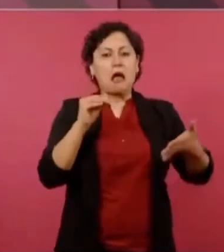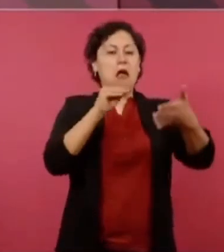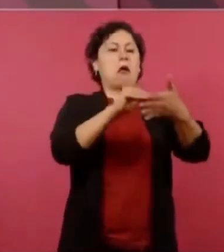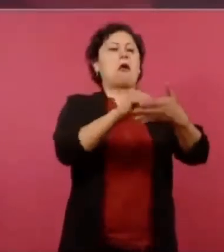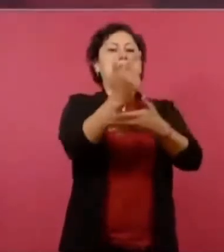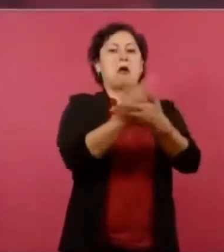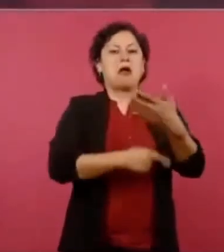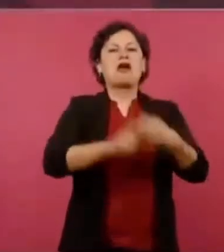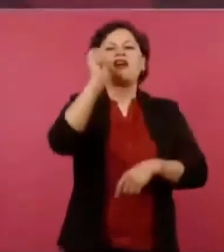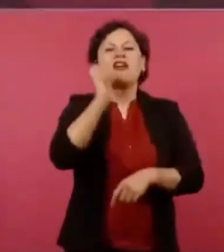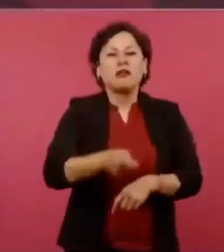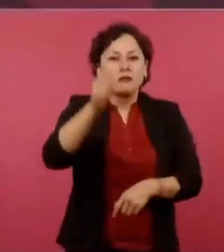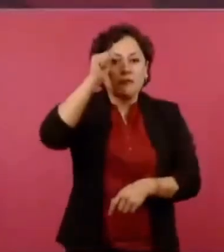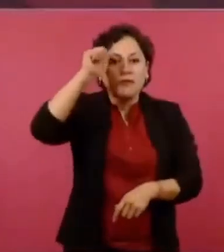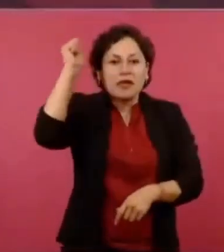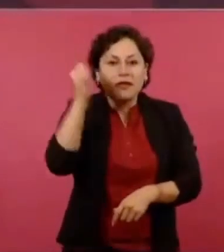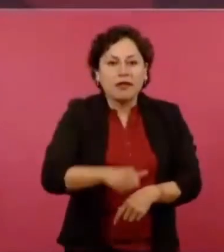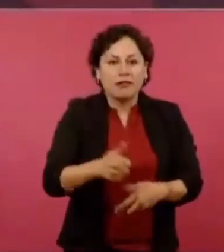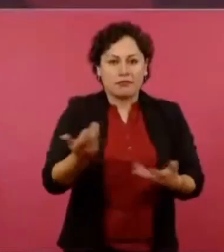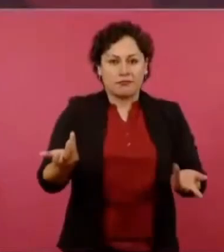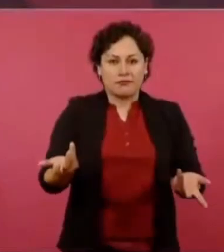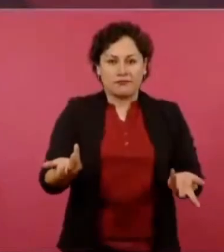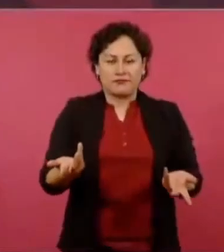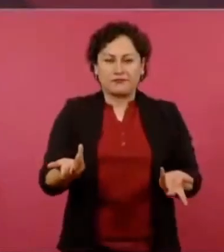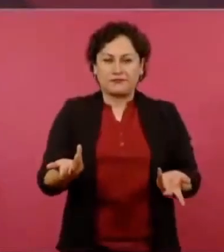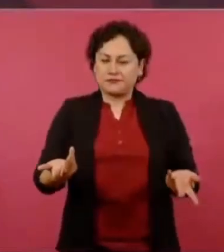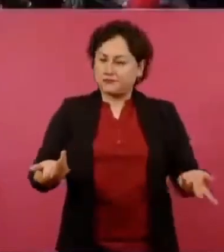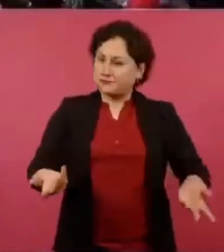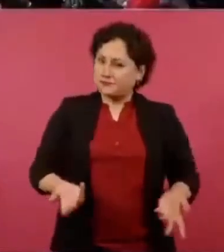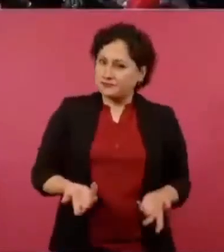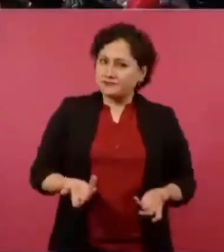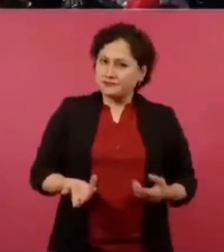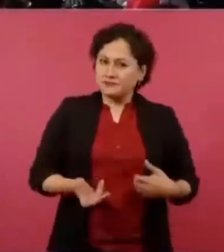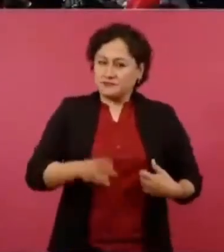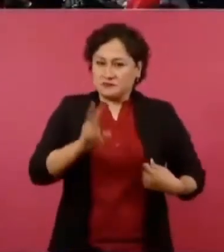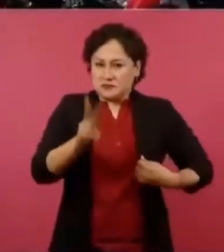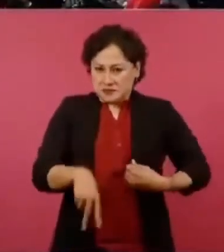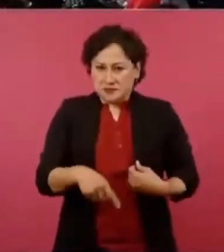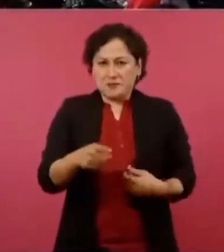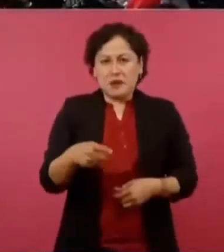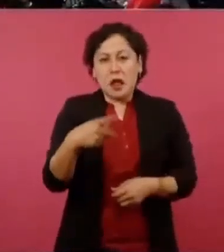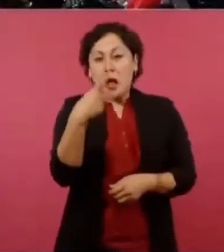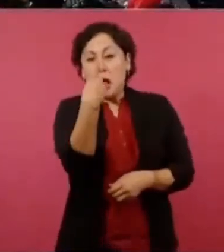Y saben que ni siquiera es una riqueza